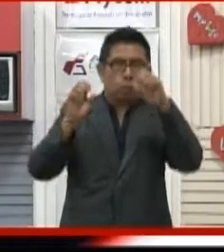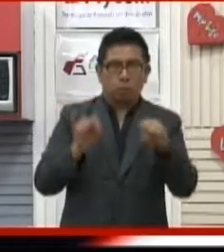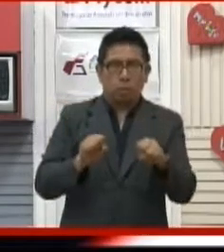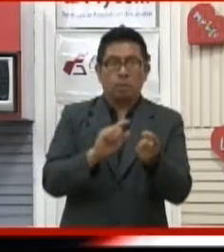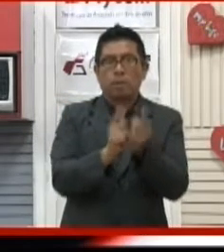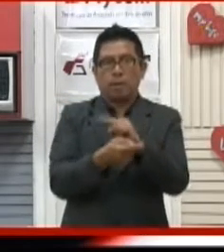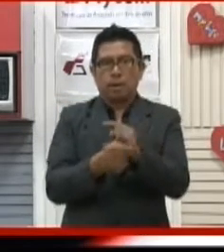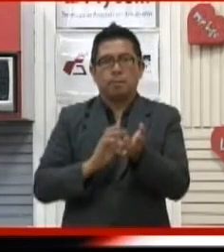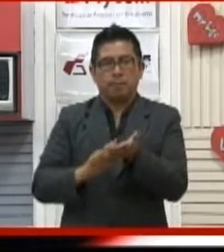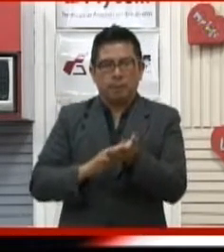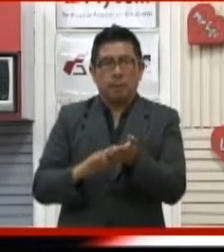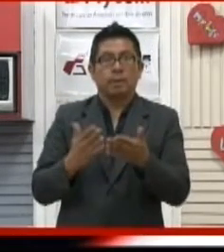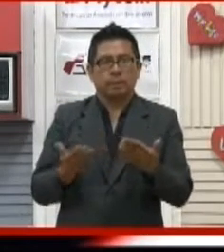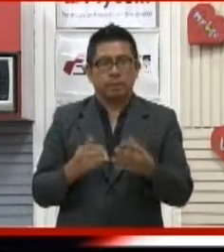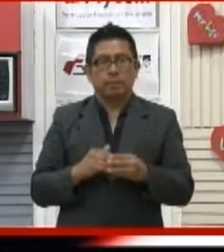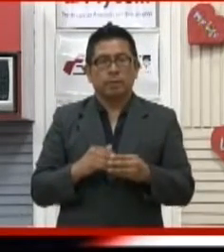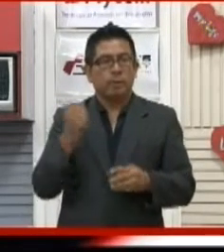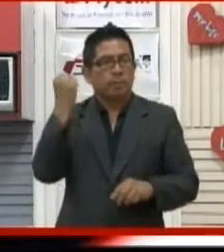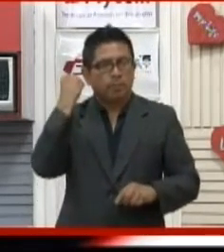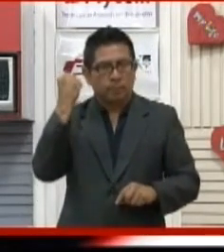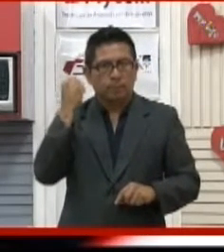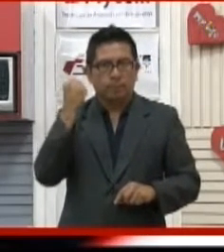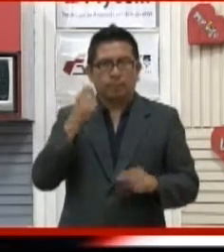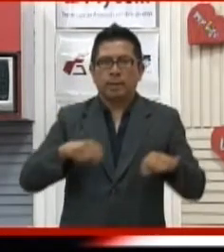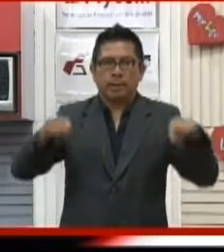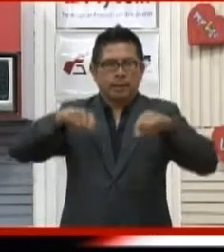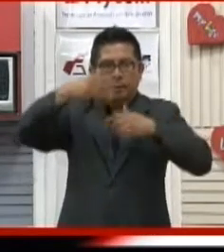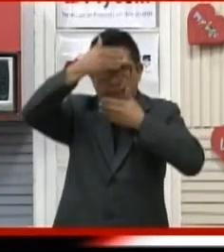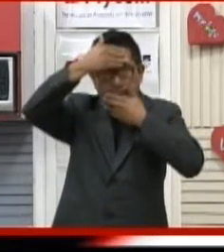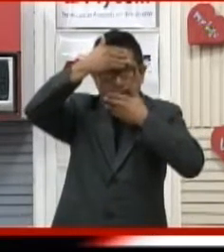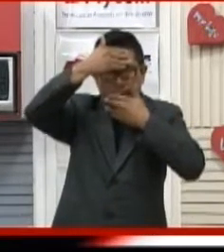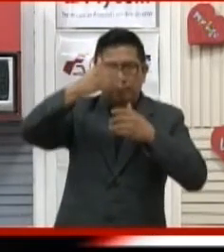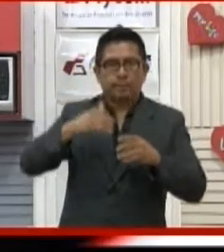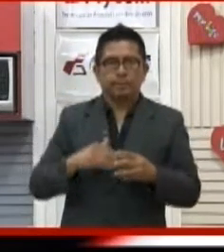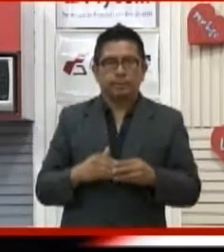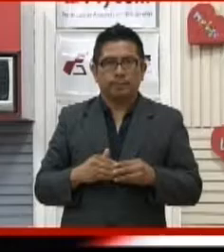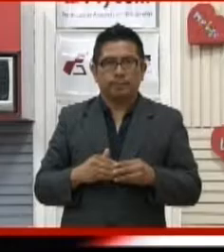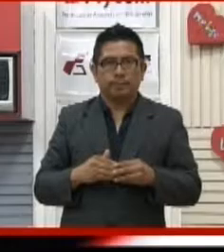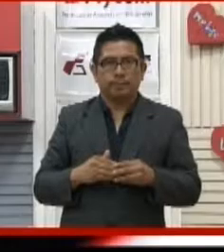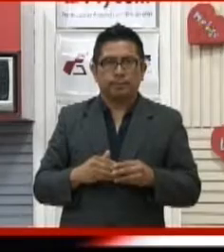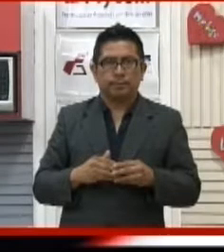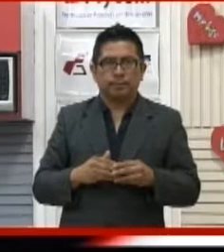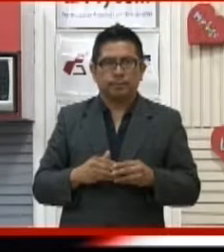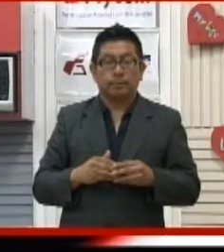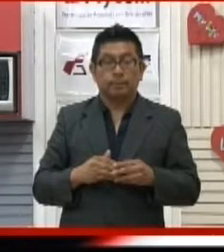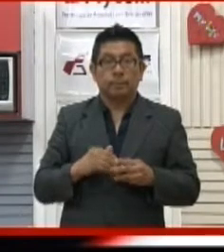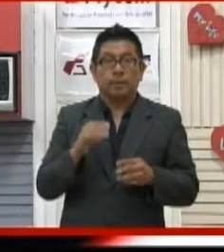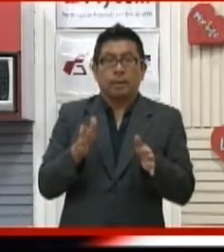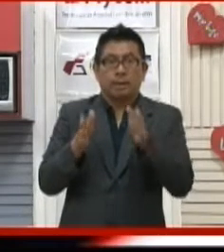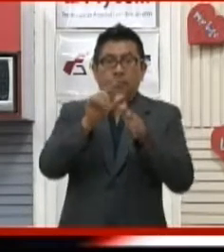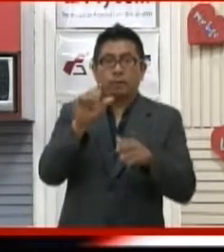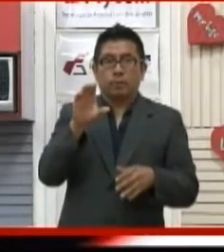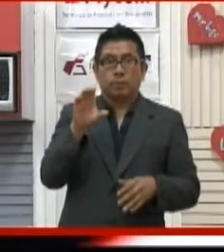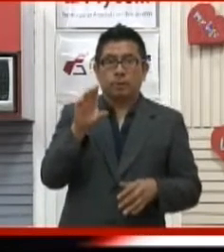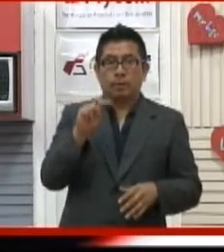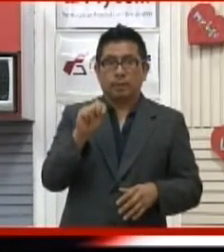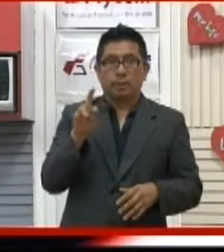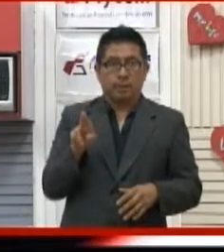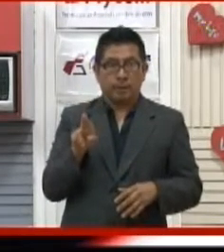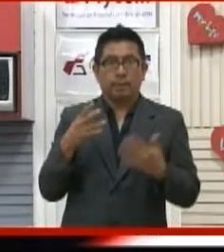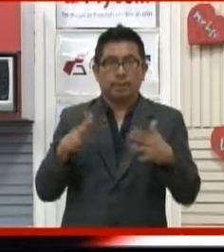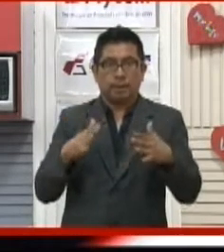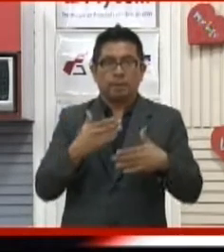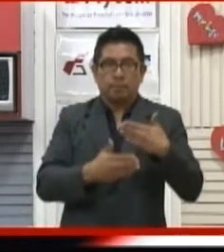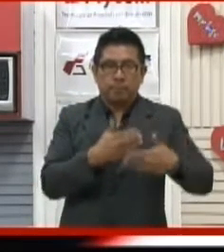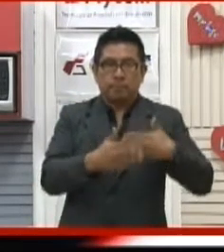¿Verdad? Entonces, esto es la importancia de este Tratado de Marrakech. Desde el CNR ya se están realizando